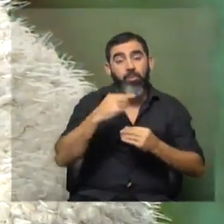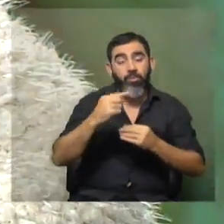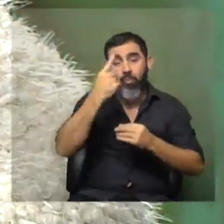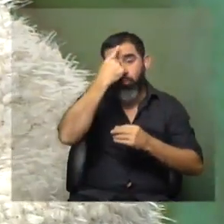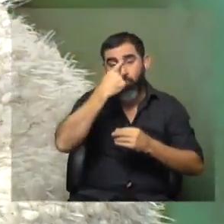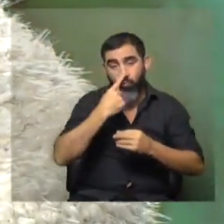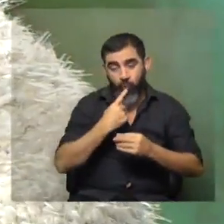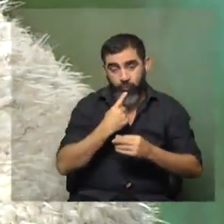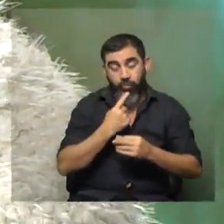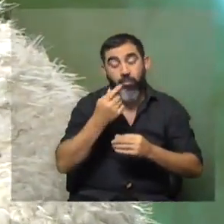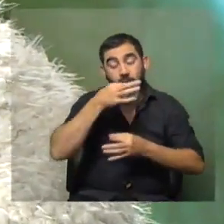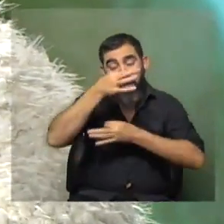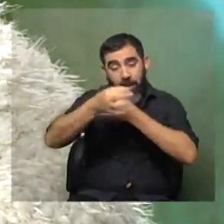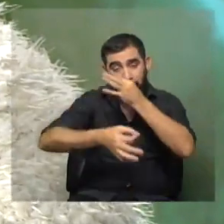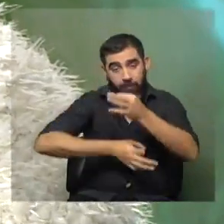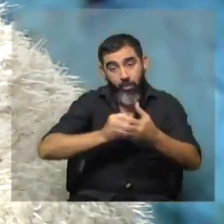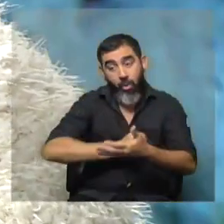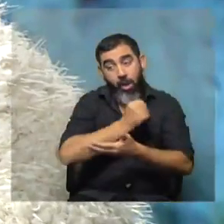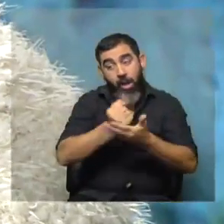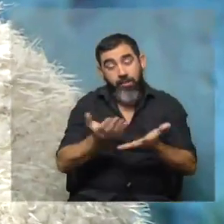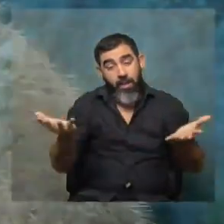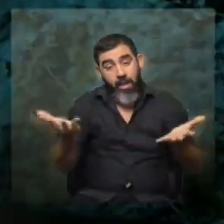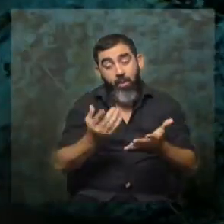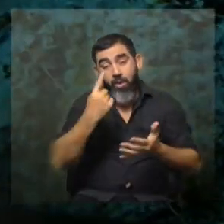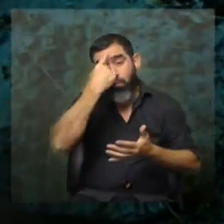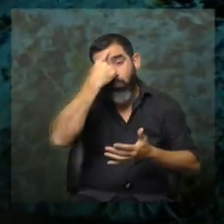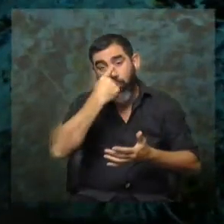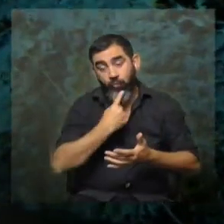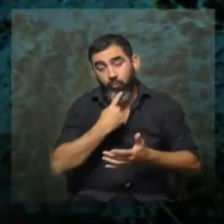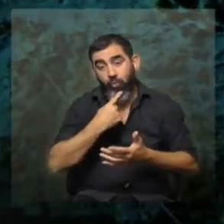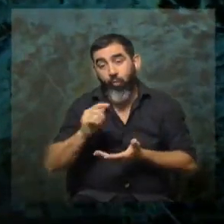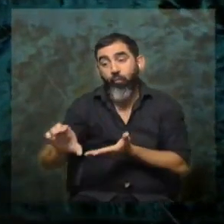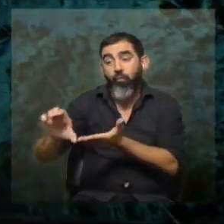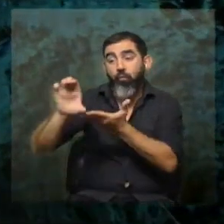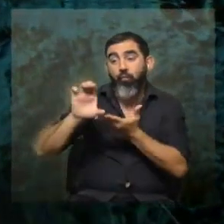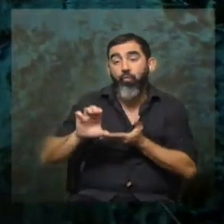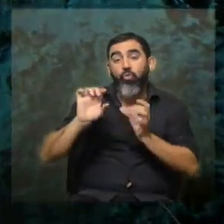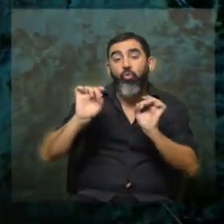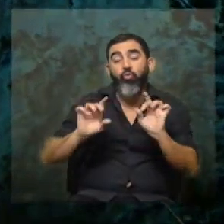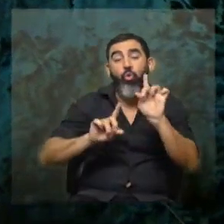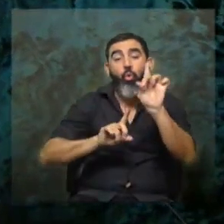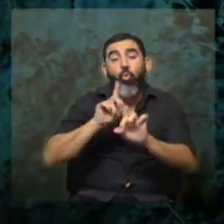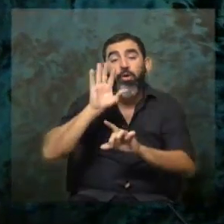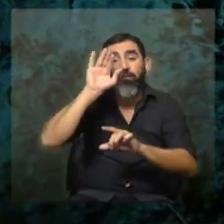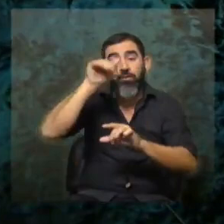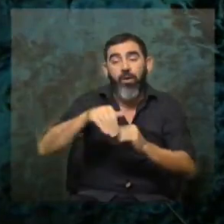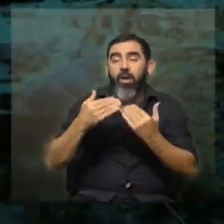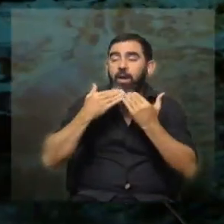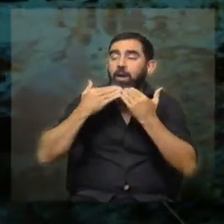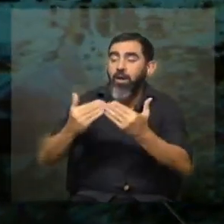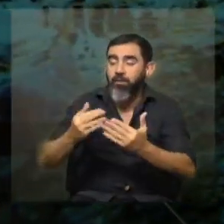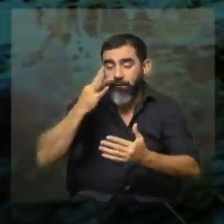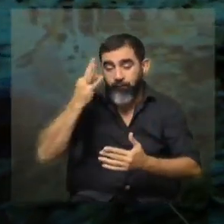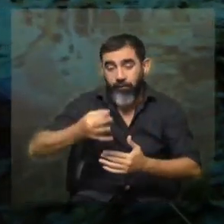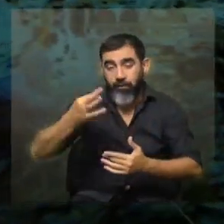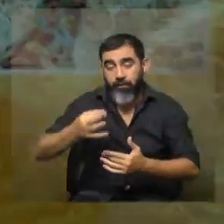museo. Pero quiero aclarar que hasta el momento el museo se hizo con fondos exclusivos de la Universidad de la República, a la cual agradezco muchísimo,